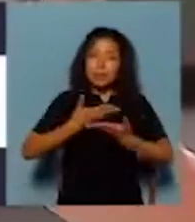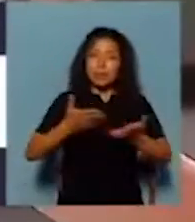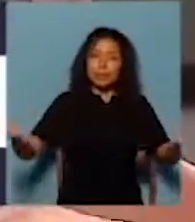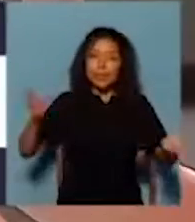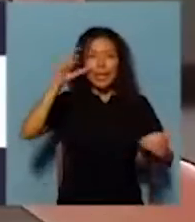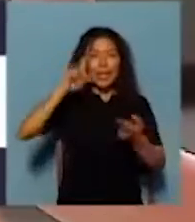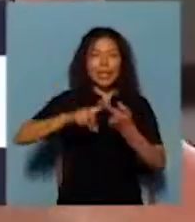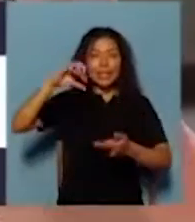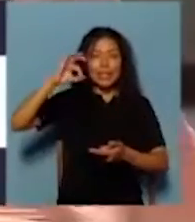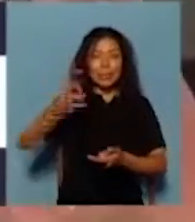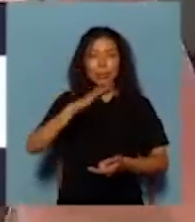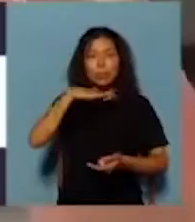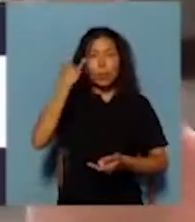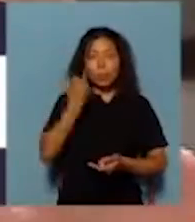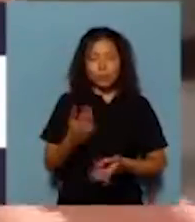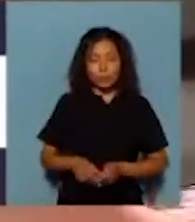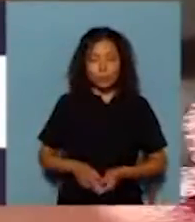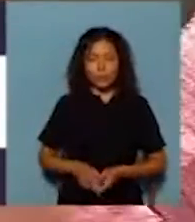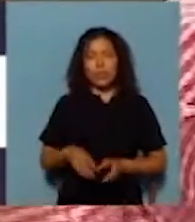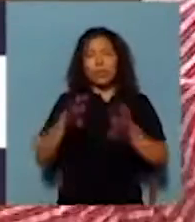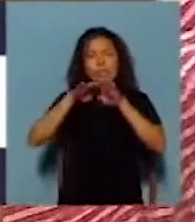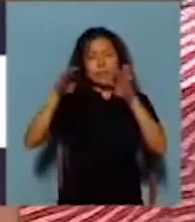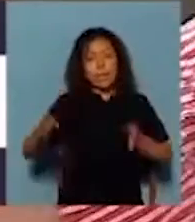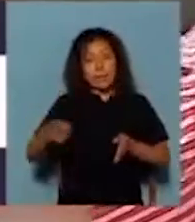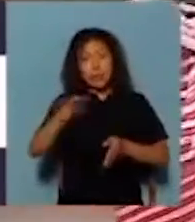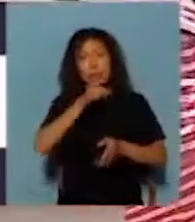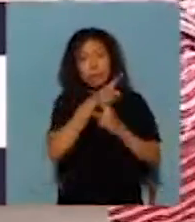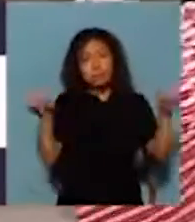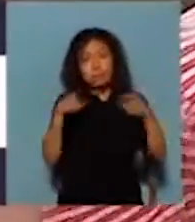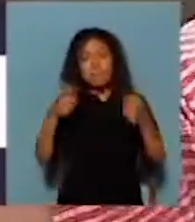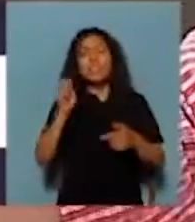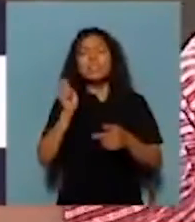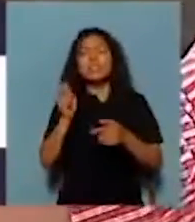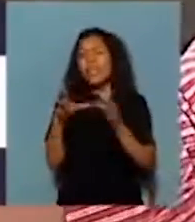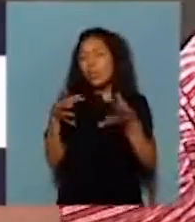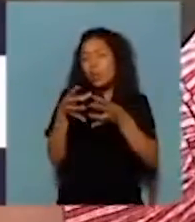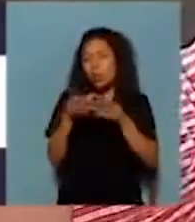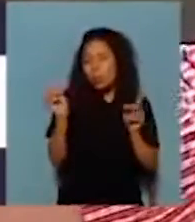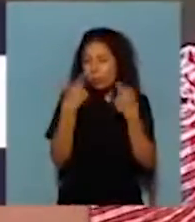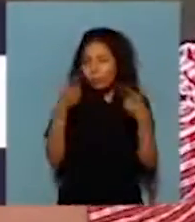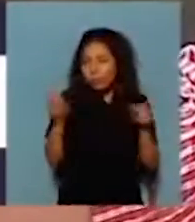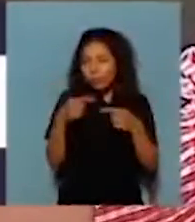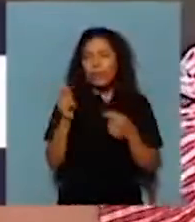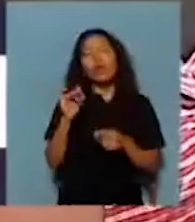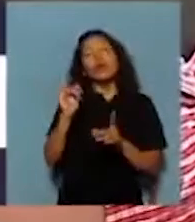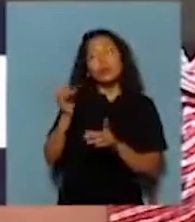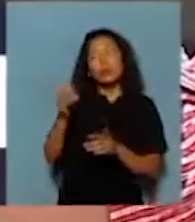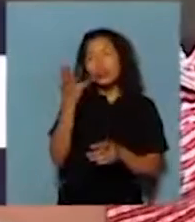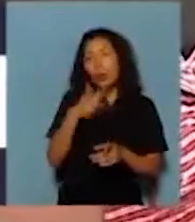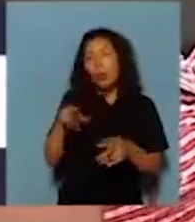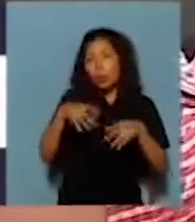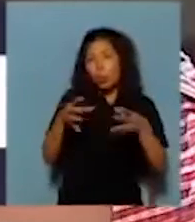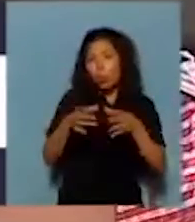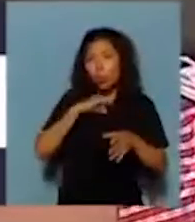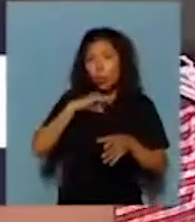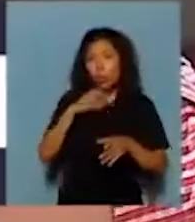¿Sabe algo más de los números artísticos? Ustedes siempre tienen una sorpresa. Y bueno, ahí no, sí va un grupo que le gusta a todo Jujuy, un grupo jujeño, pero